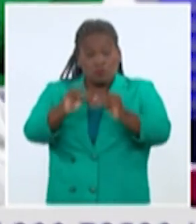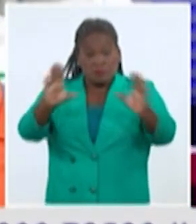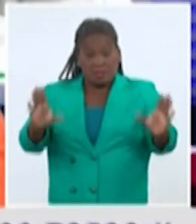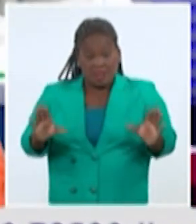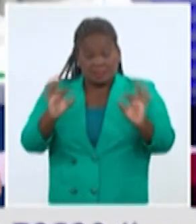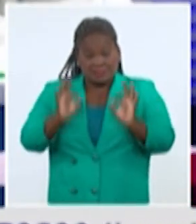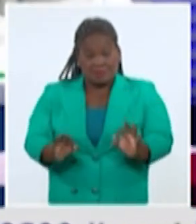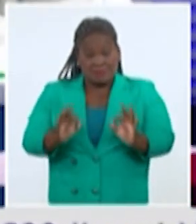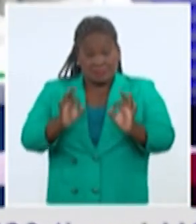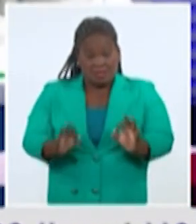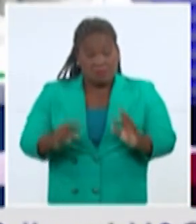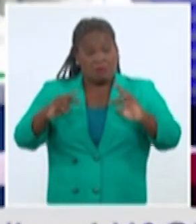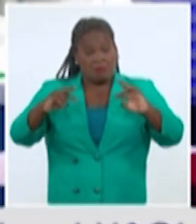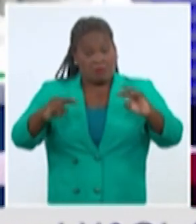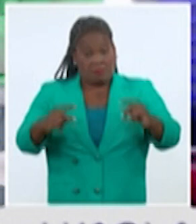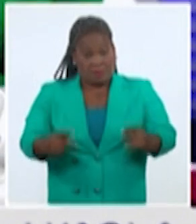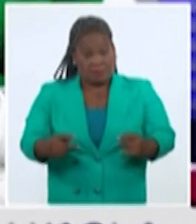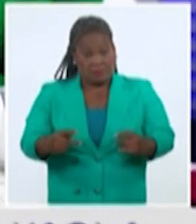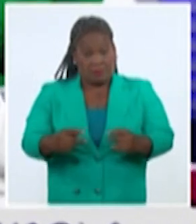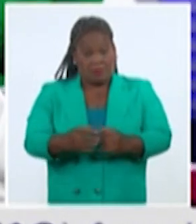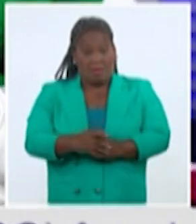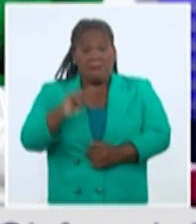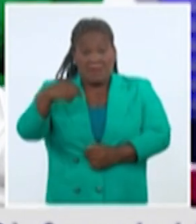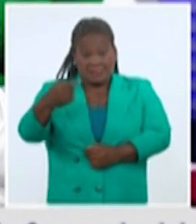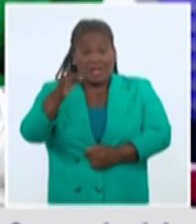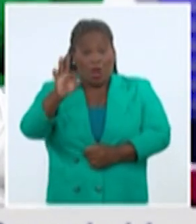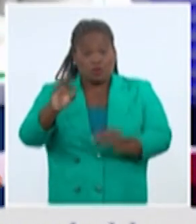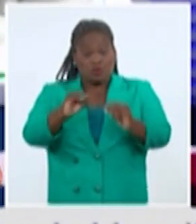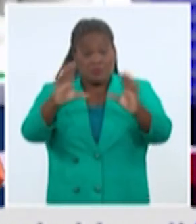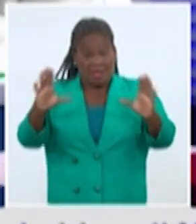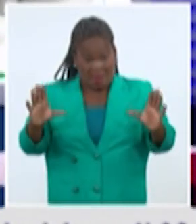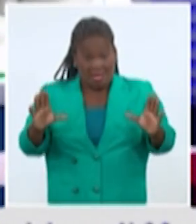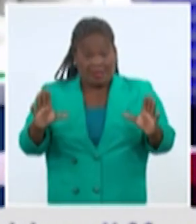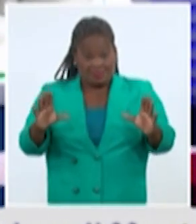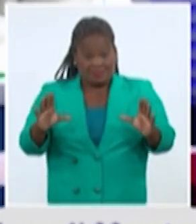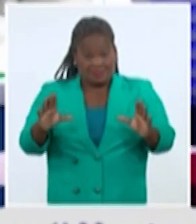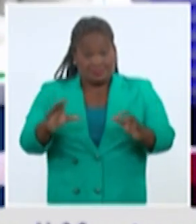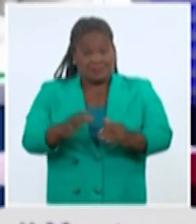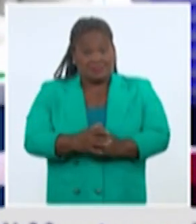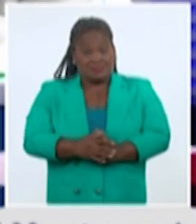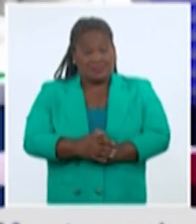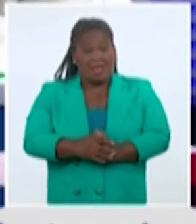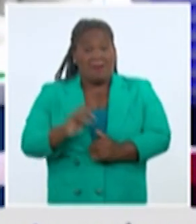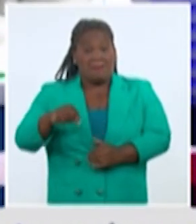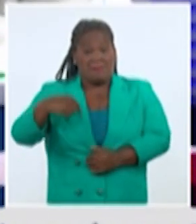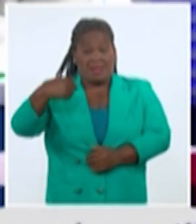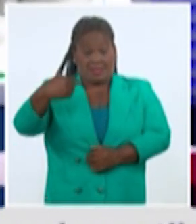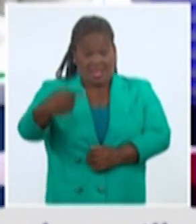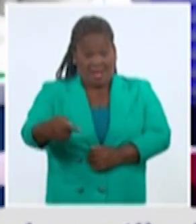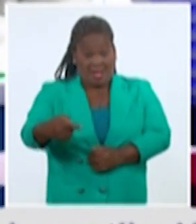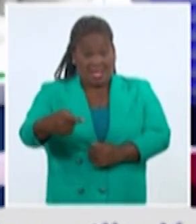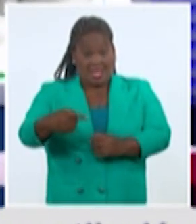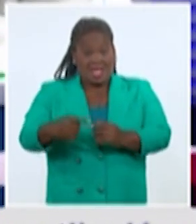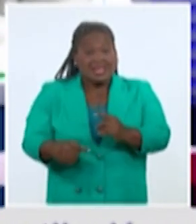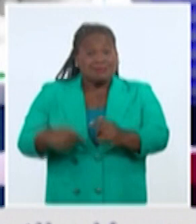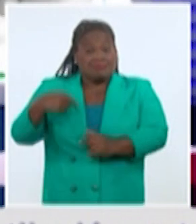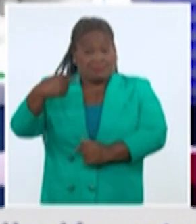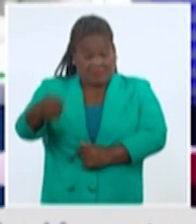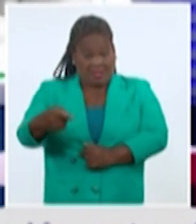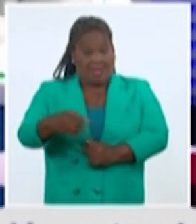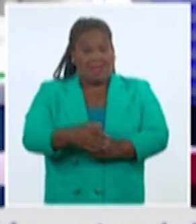a la teleaudiencia como también. Siempre no, mañana a las 8. Mañana a las 8. Okay. Mañana y pasado mañana, porque daremos también paso a los